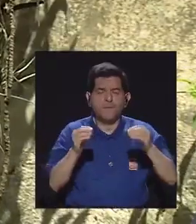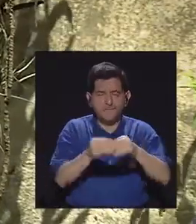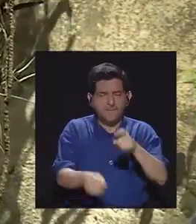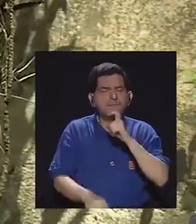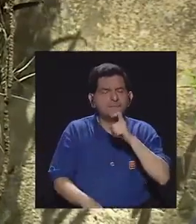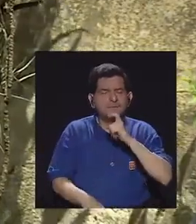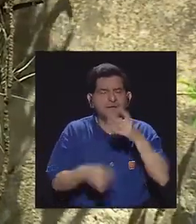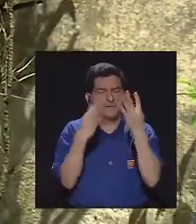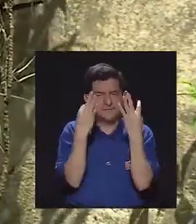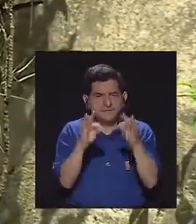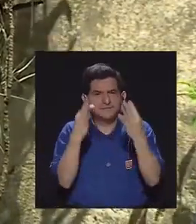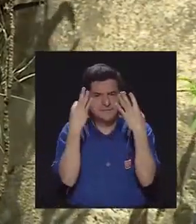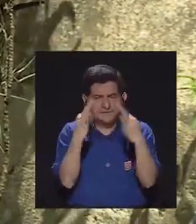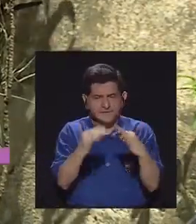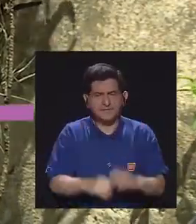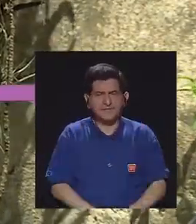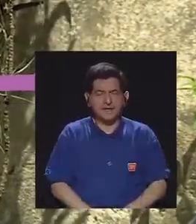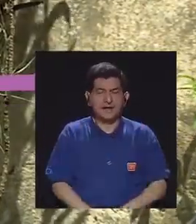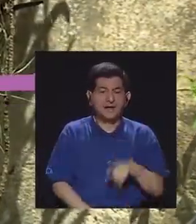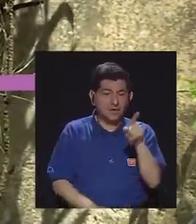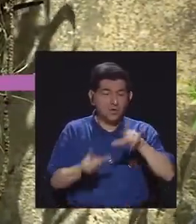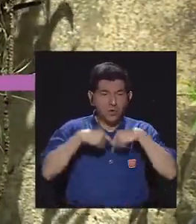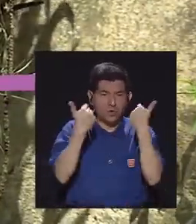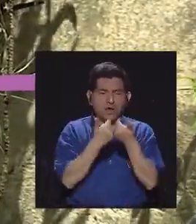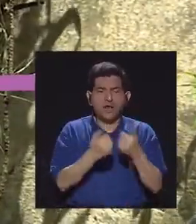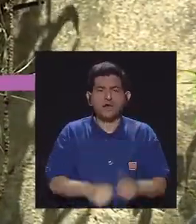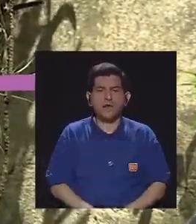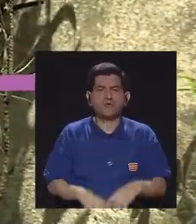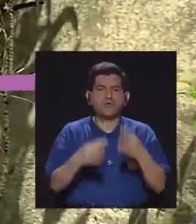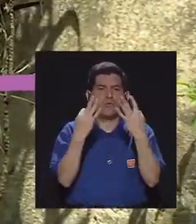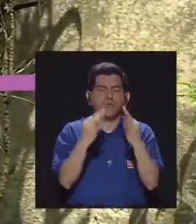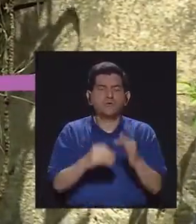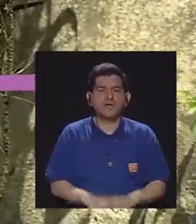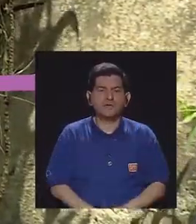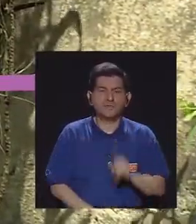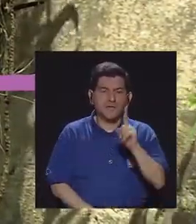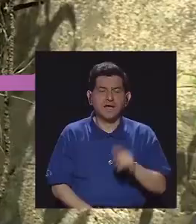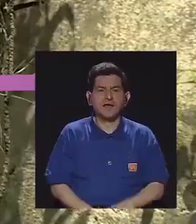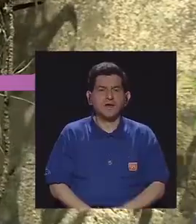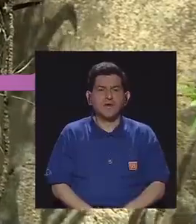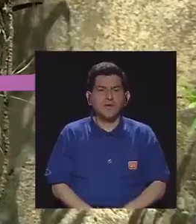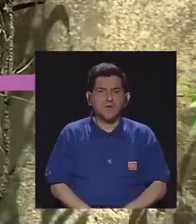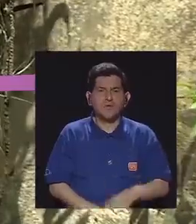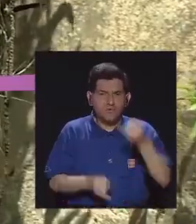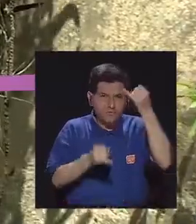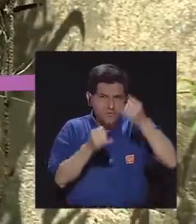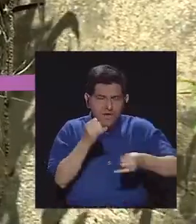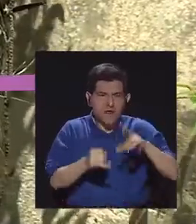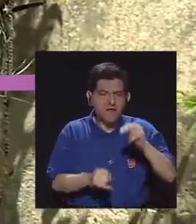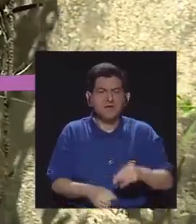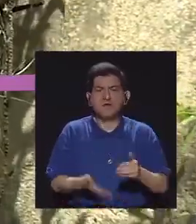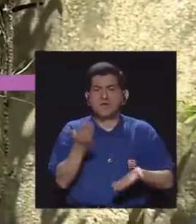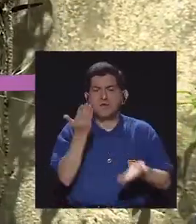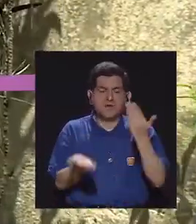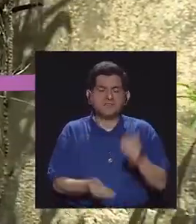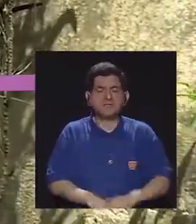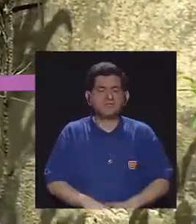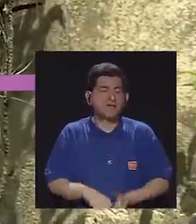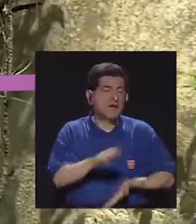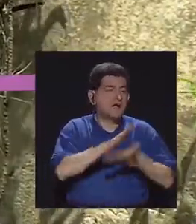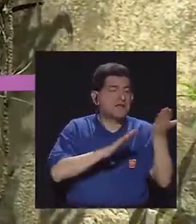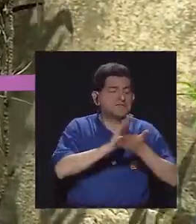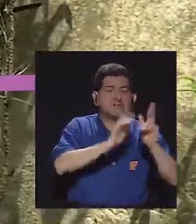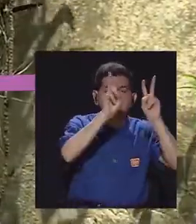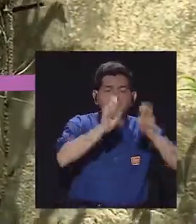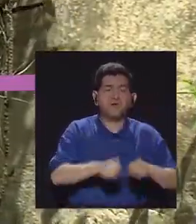más complicado poder hacer cierre con ese grupo. Y la idea es hacer un cierre, ¿verdad? Y no que se nos perdieron, que se fueron a